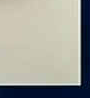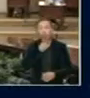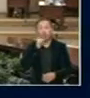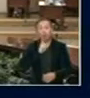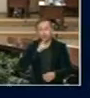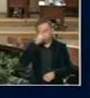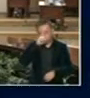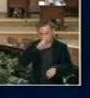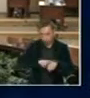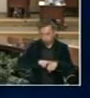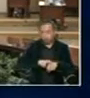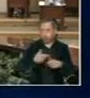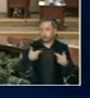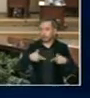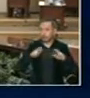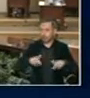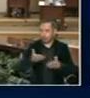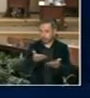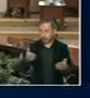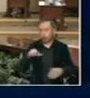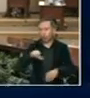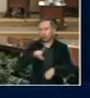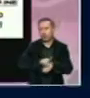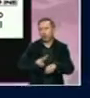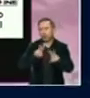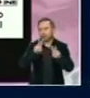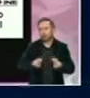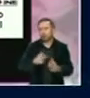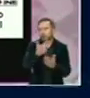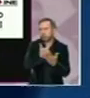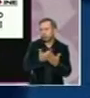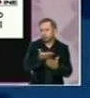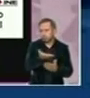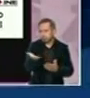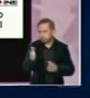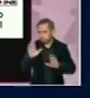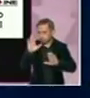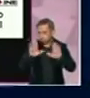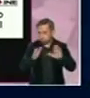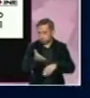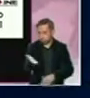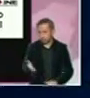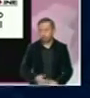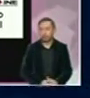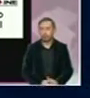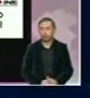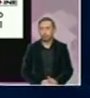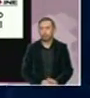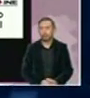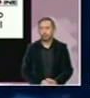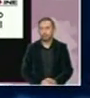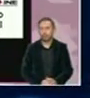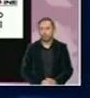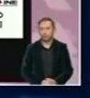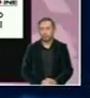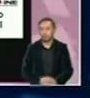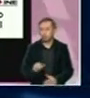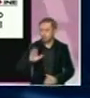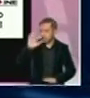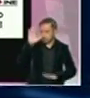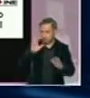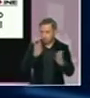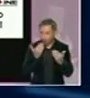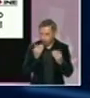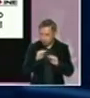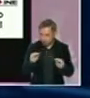problema mayor al que me refería con este golpeteo. Porque sí, en efecto, mira, quizá lo más grave del asunto es